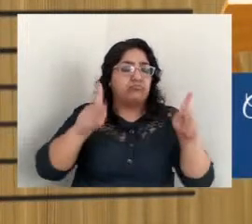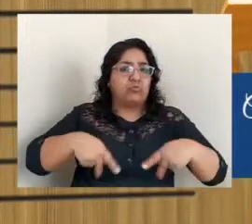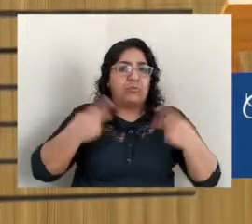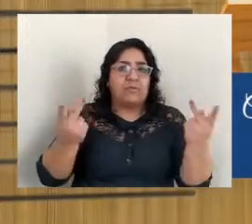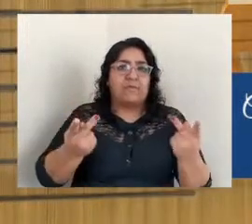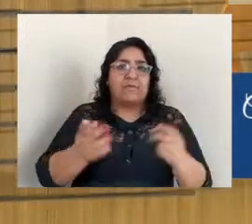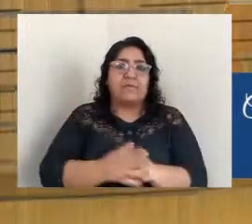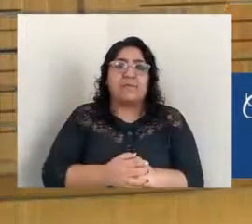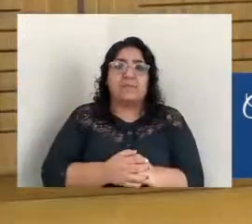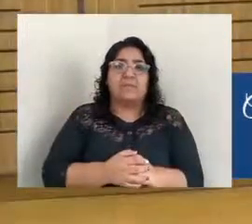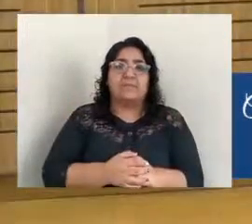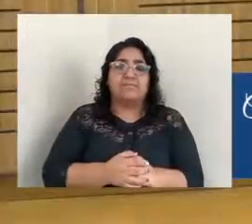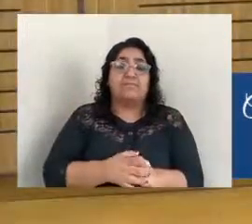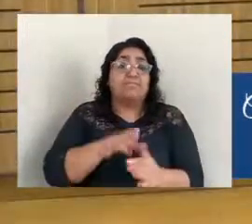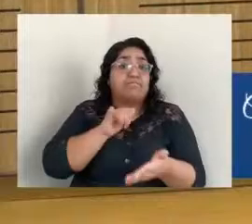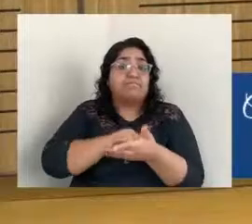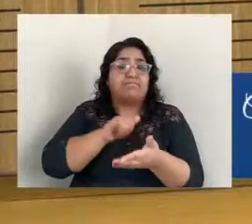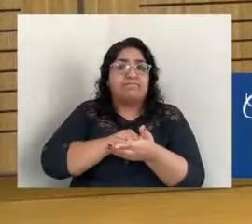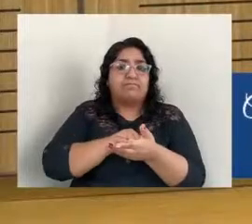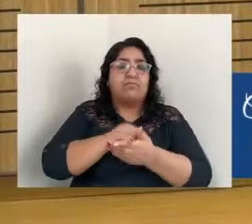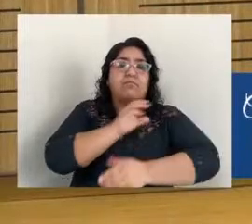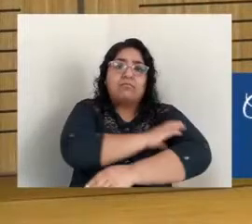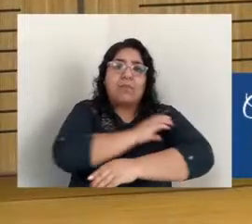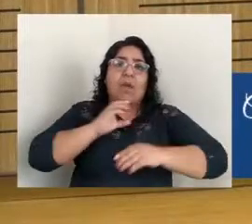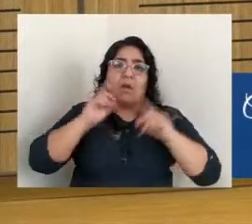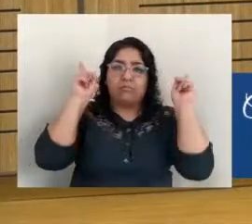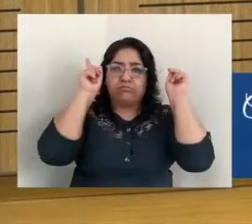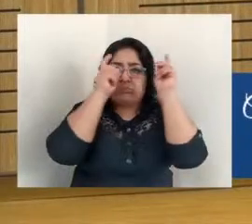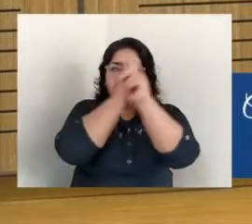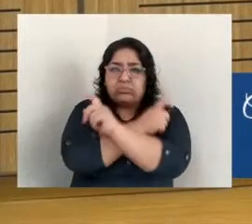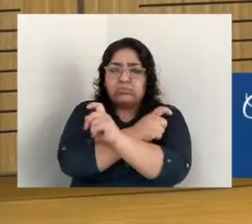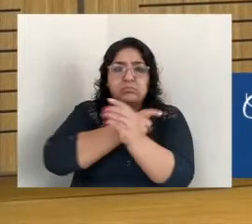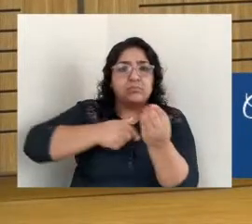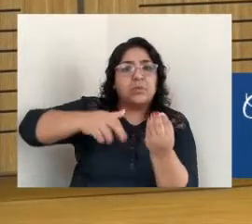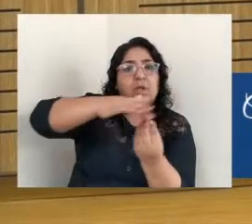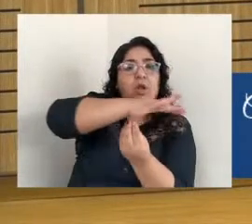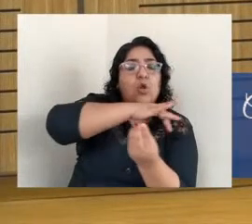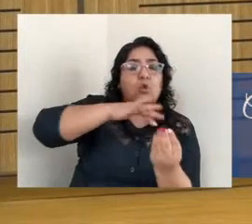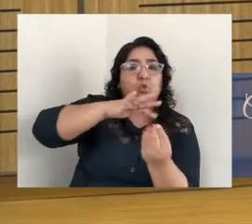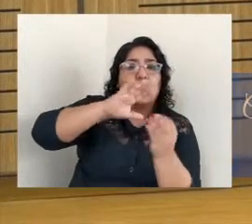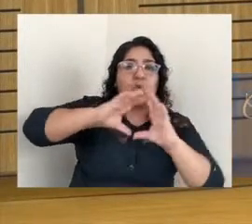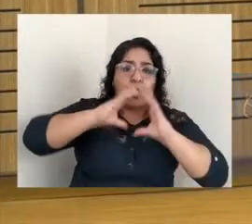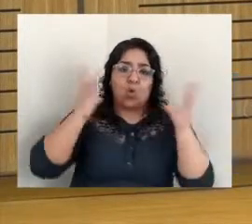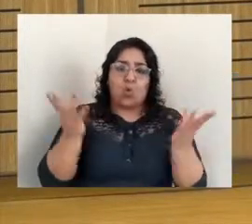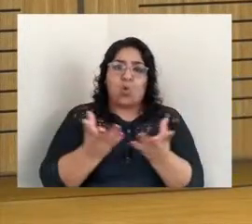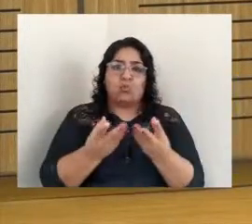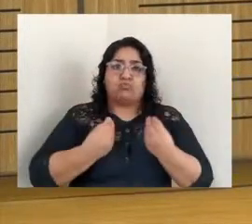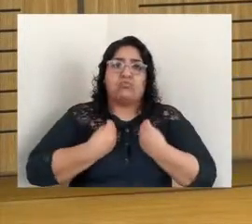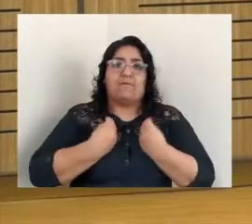la vida, como es la capacidad de reflexión de su entorno y sobre el mundo que